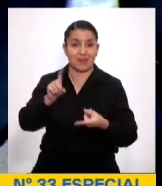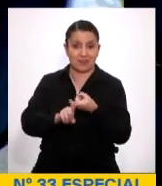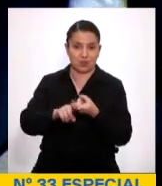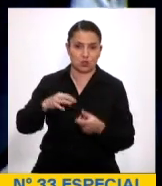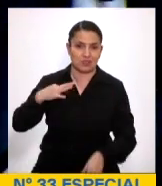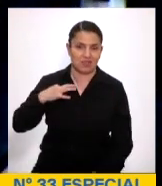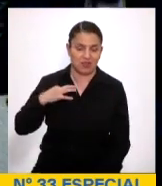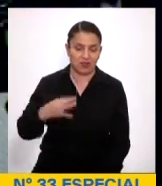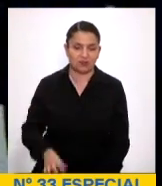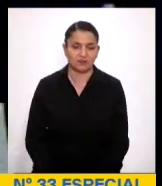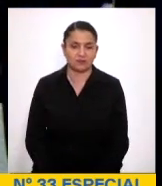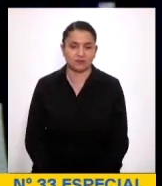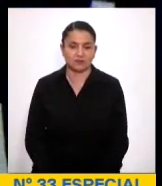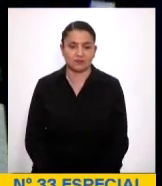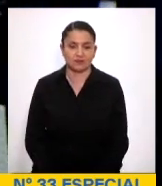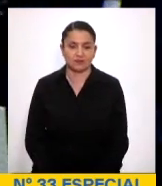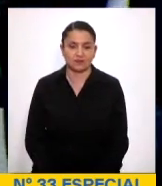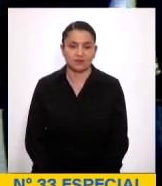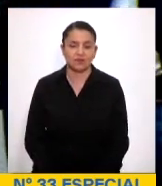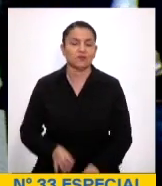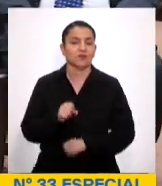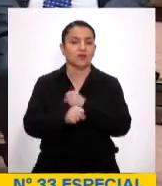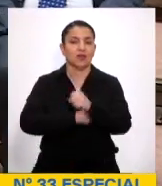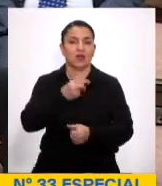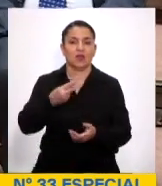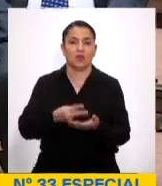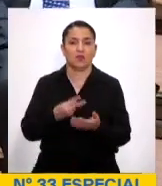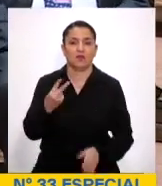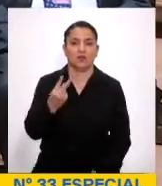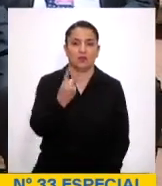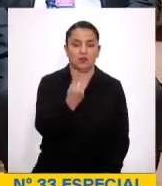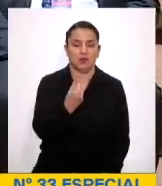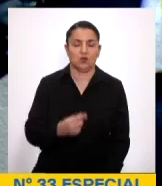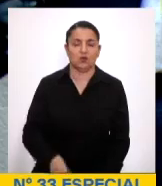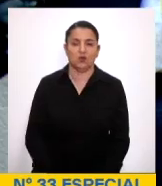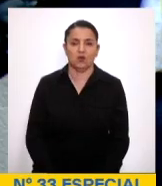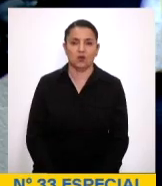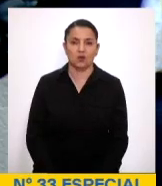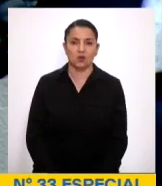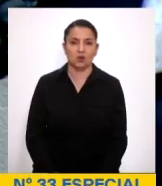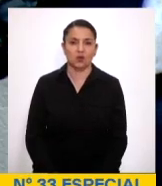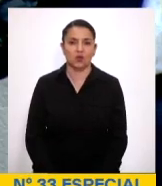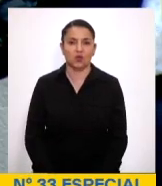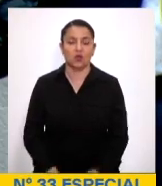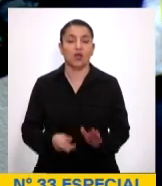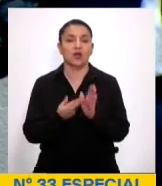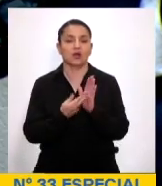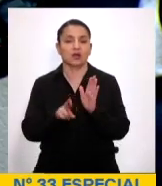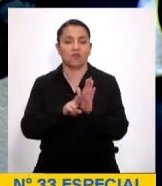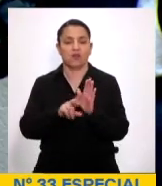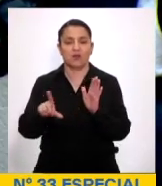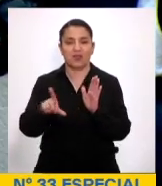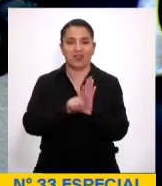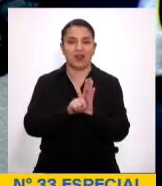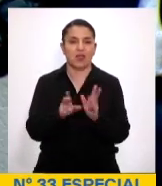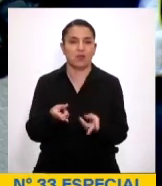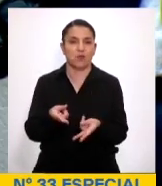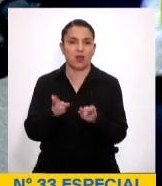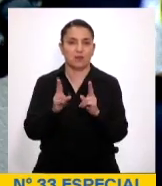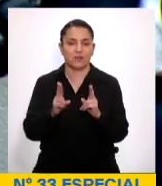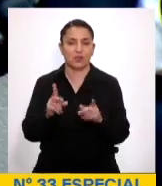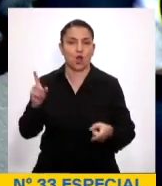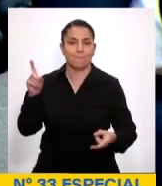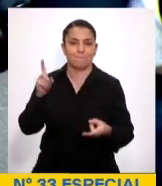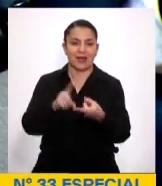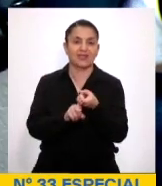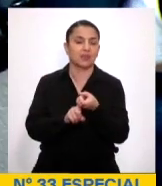civil la cual en el año 2021 fue reformada por la ley que permitió el matrimonio de